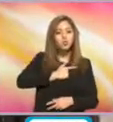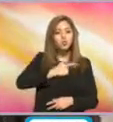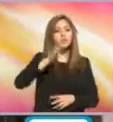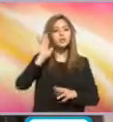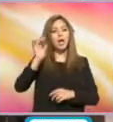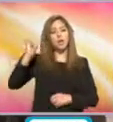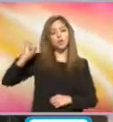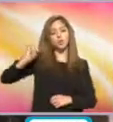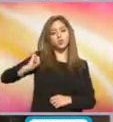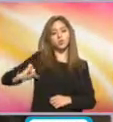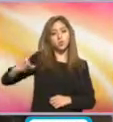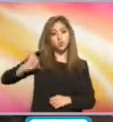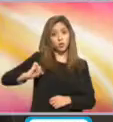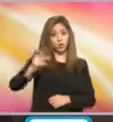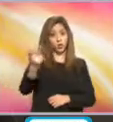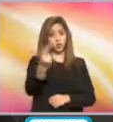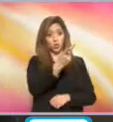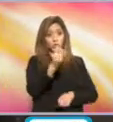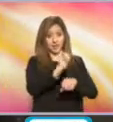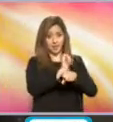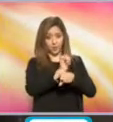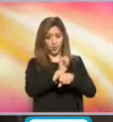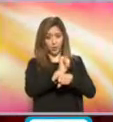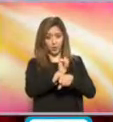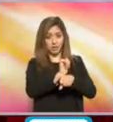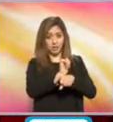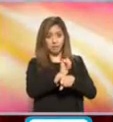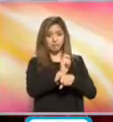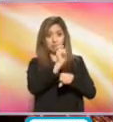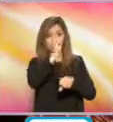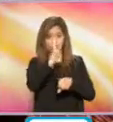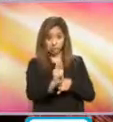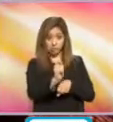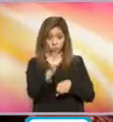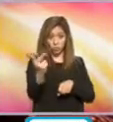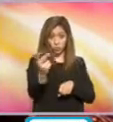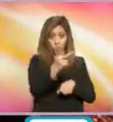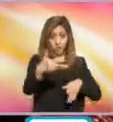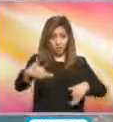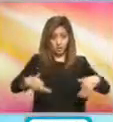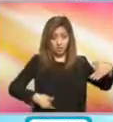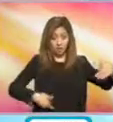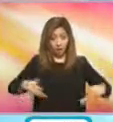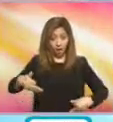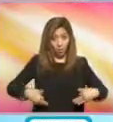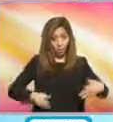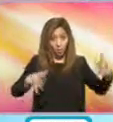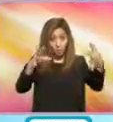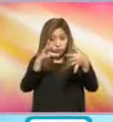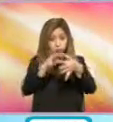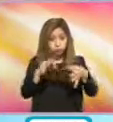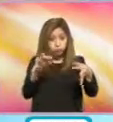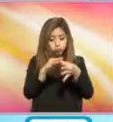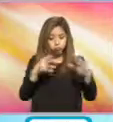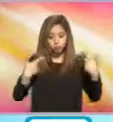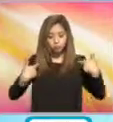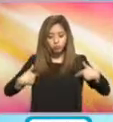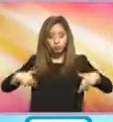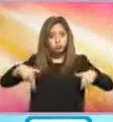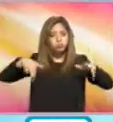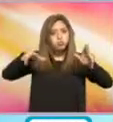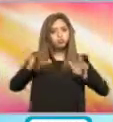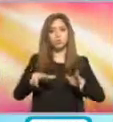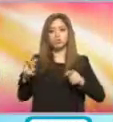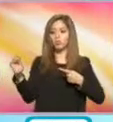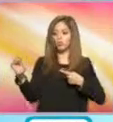acartonados, resulta que son unos grandes actores. Resultó que aquí en el teatro nos hacen un duelo de